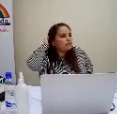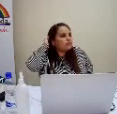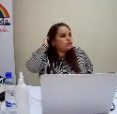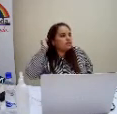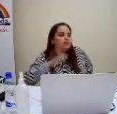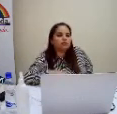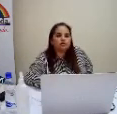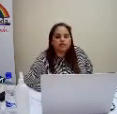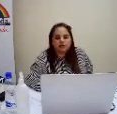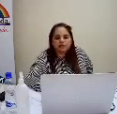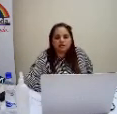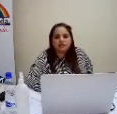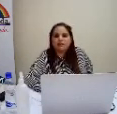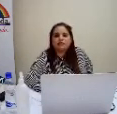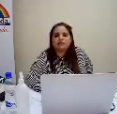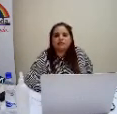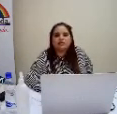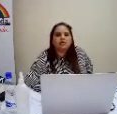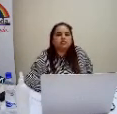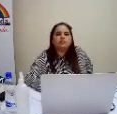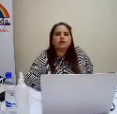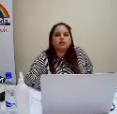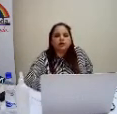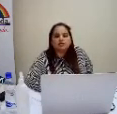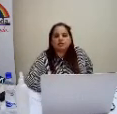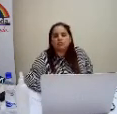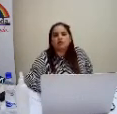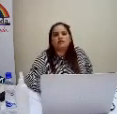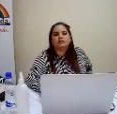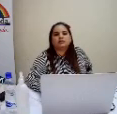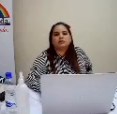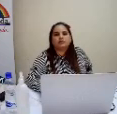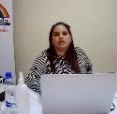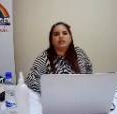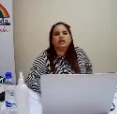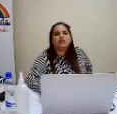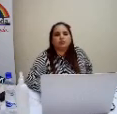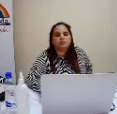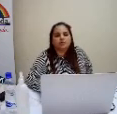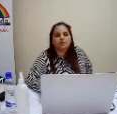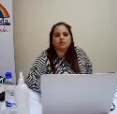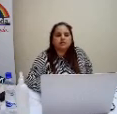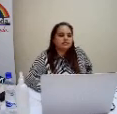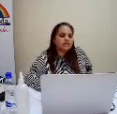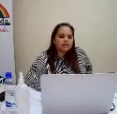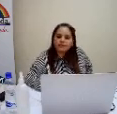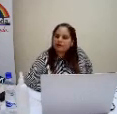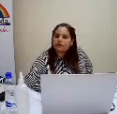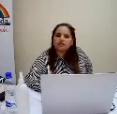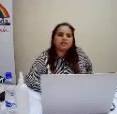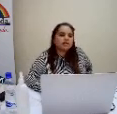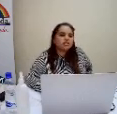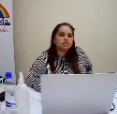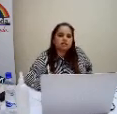y sin episodios de sentirse feliz. La persona te dice, yo no me recuerdo luego haber sido feliz en algún momento.